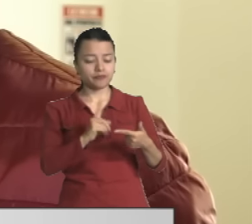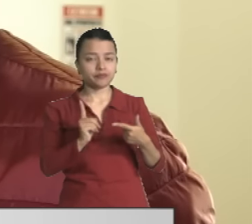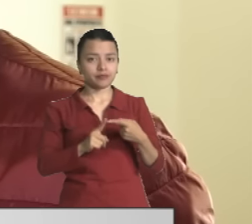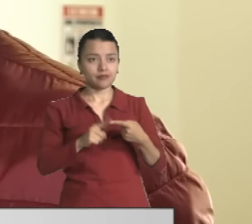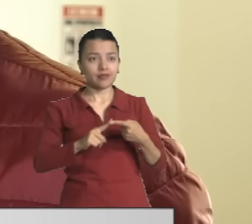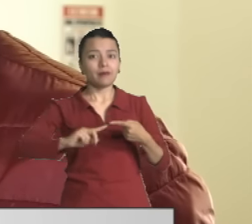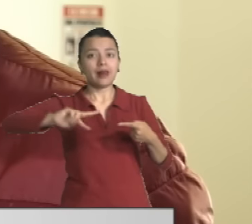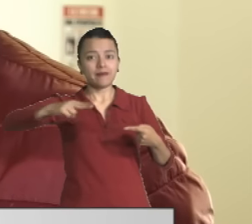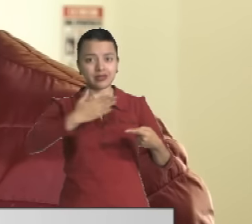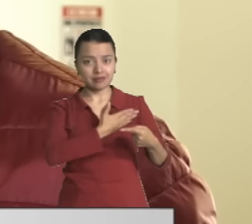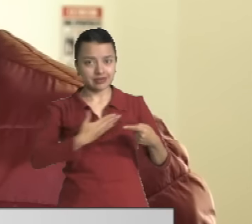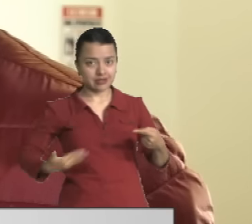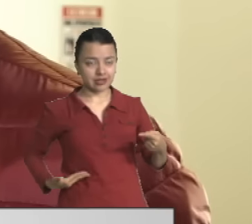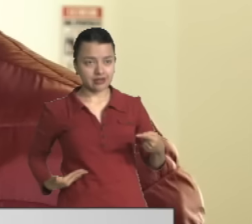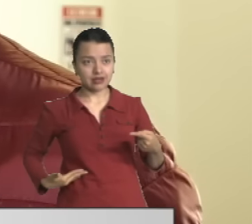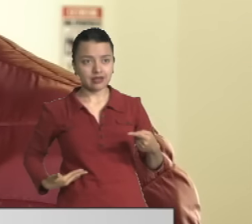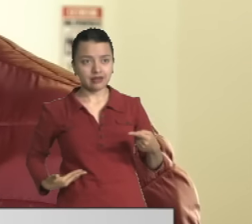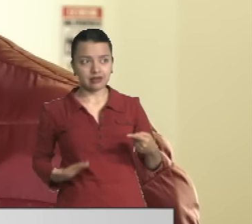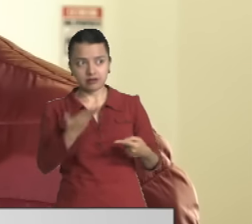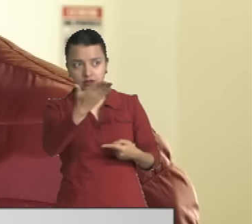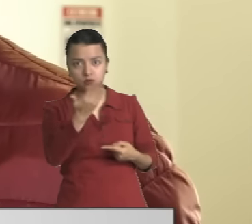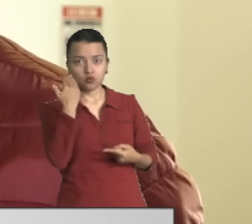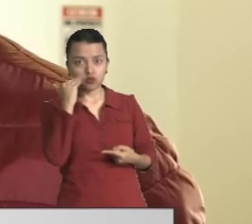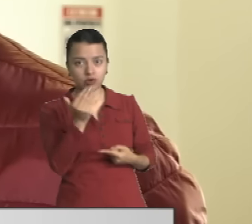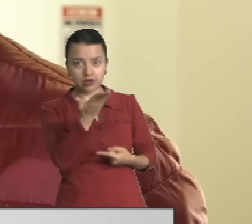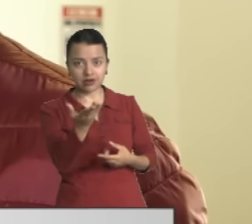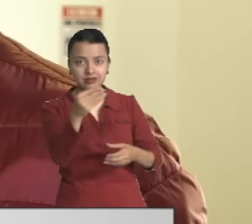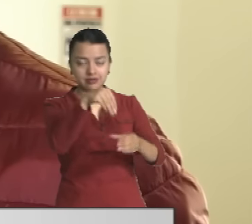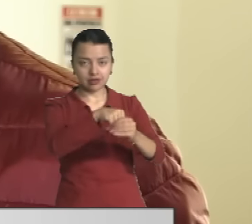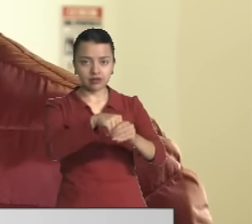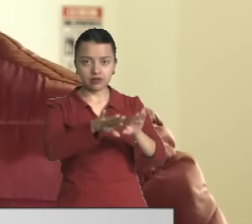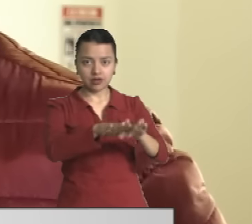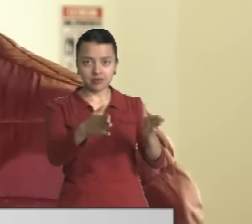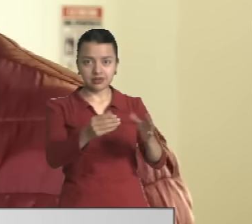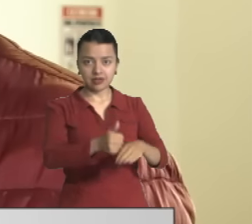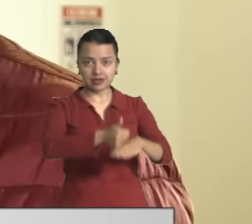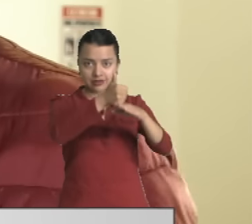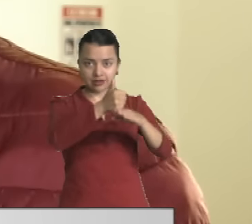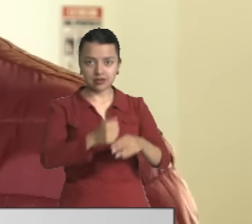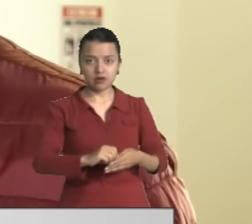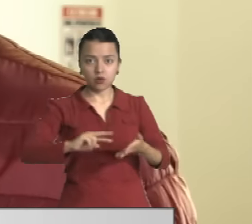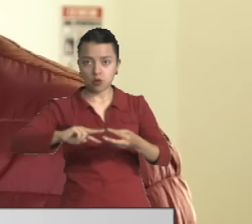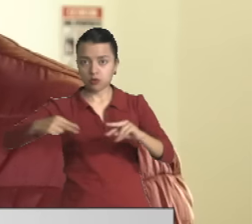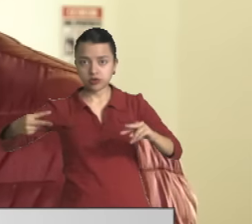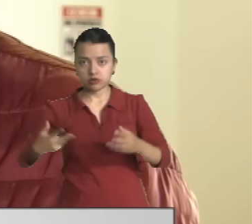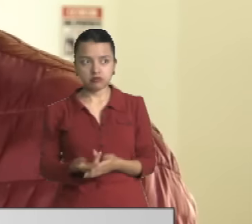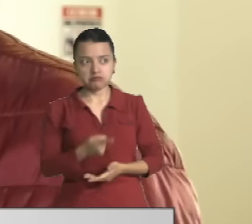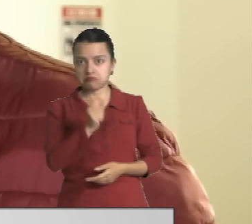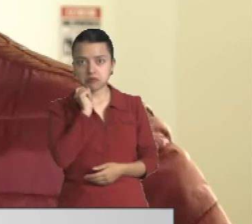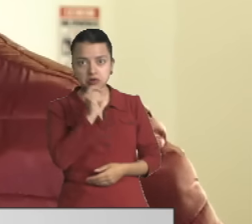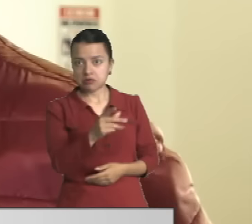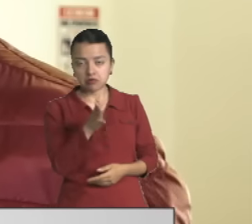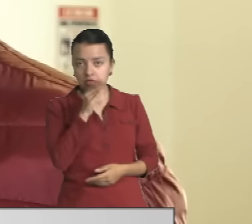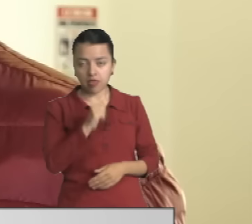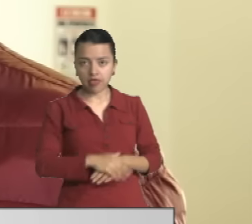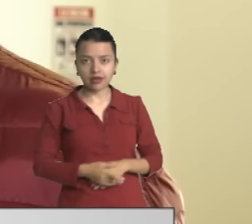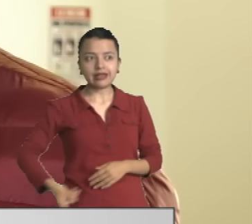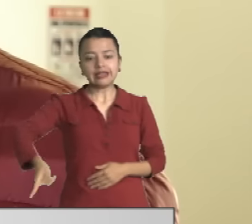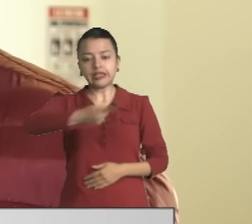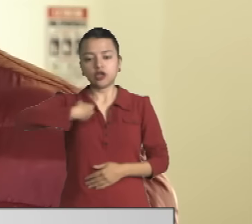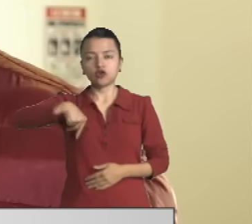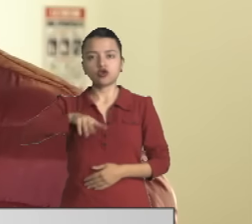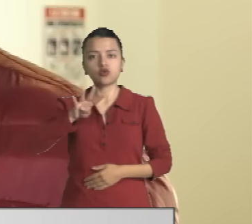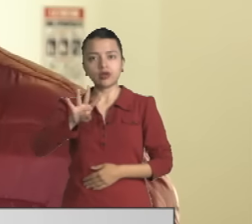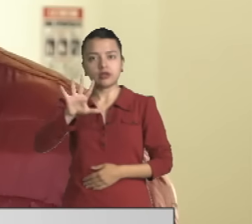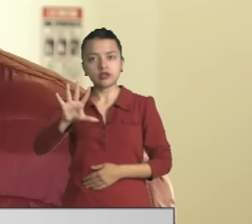presidente, vicepresidente primera, que está allí en la mesa directiva a nombre de la oposición. Ella no fue consultada, tampoco fuimos consultados los